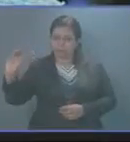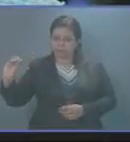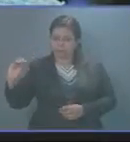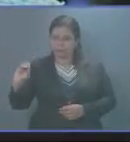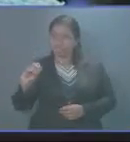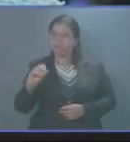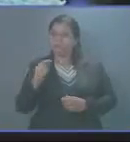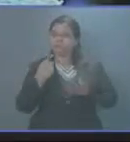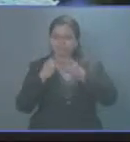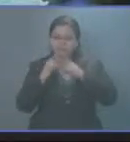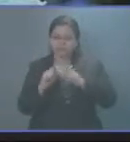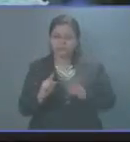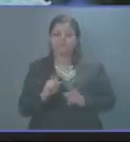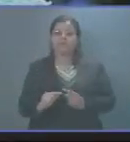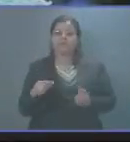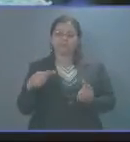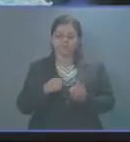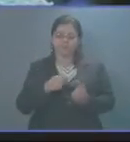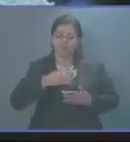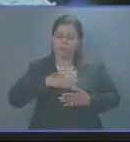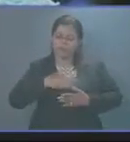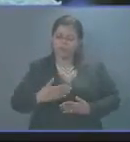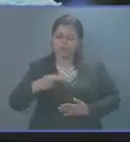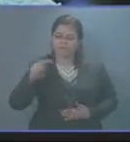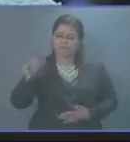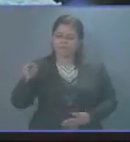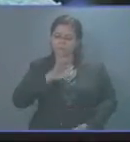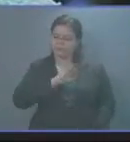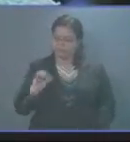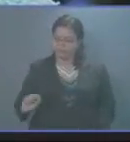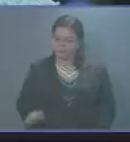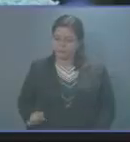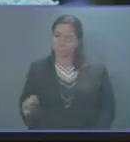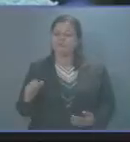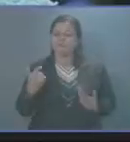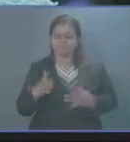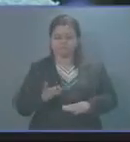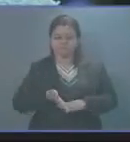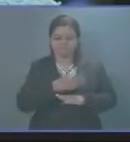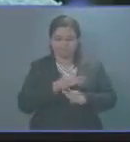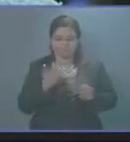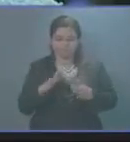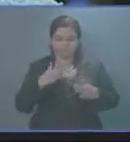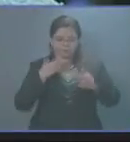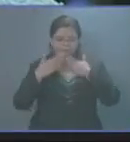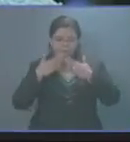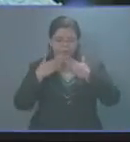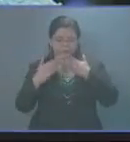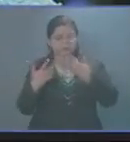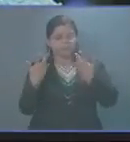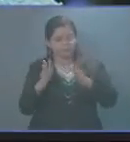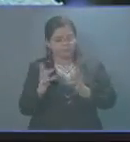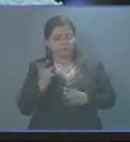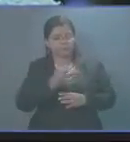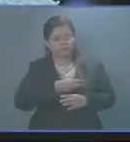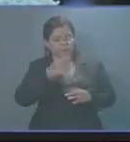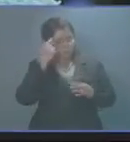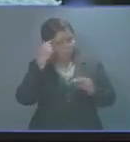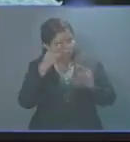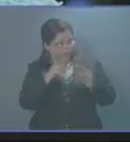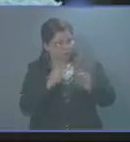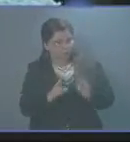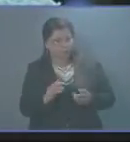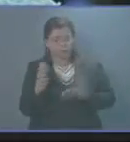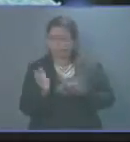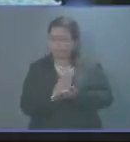declarándolo noble amigo de El Salvador. En razón de lo antes expuesto, después del análisis y el estudio del expediente